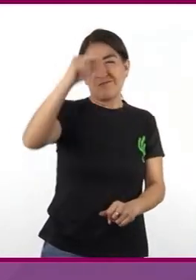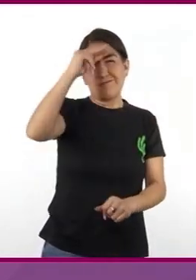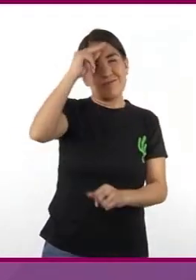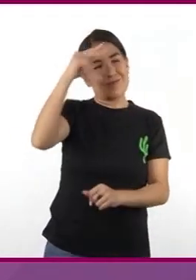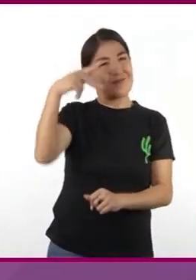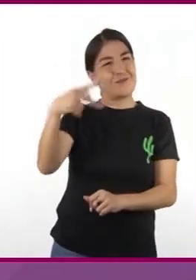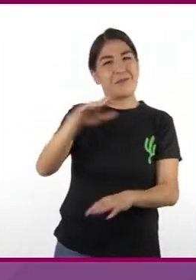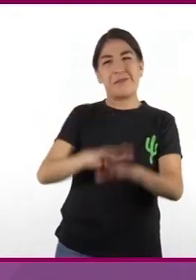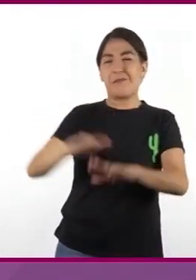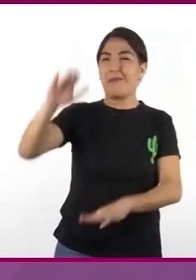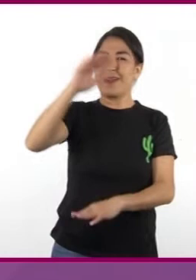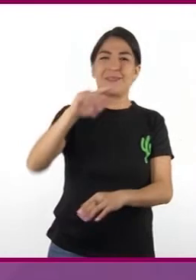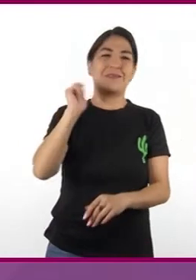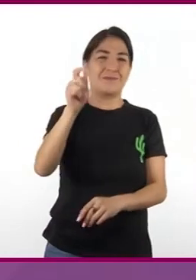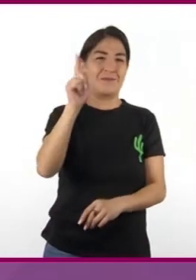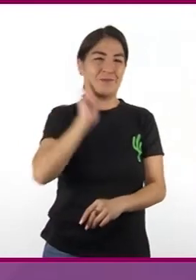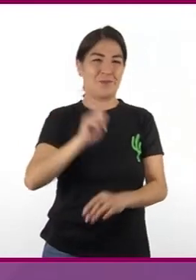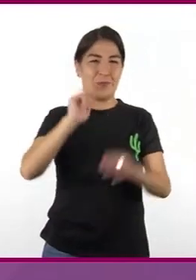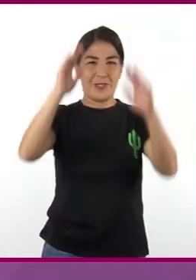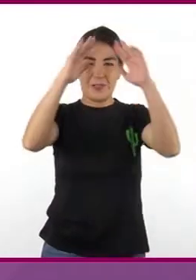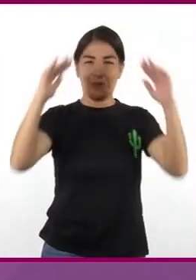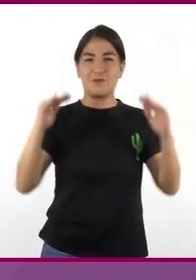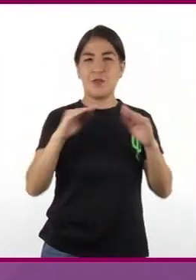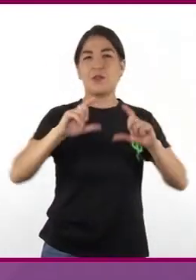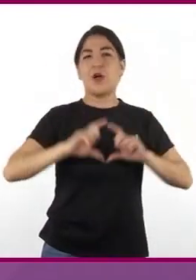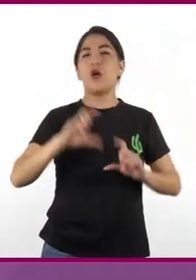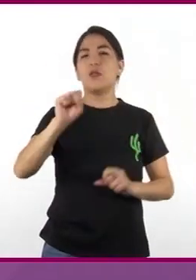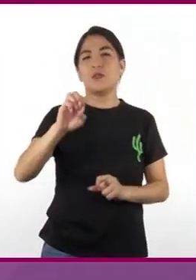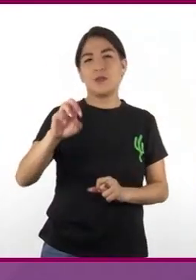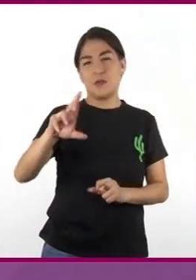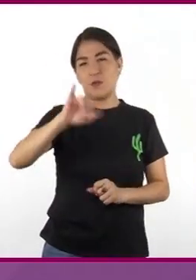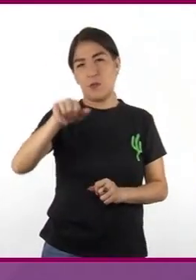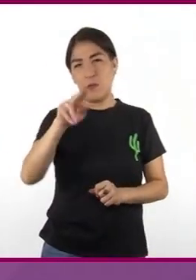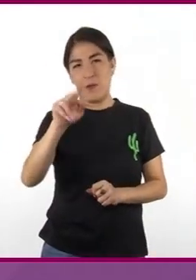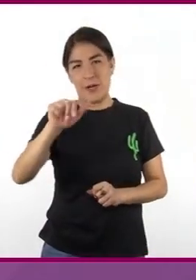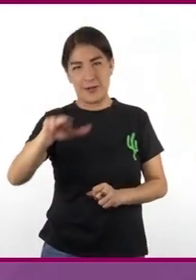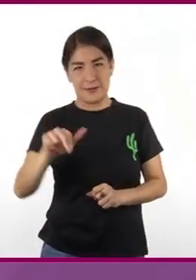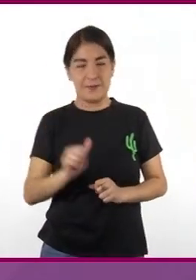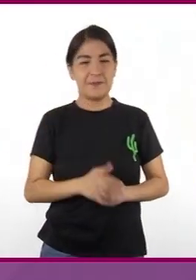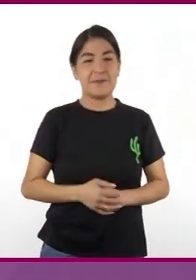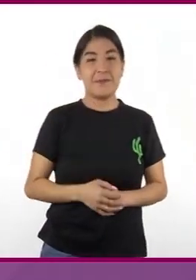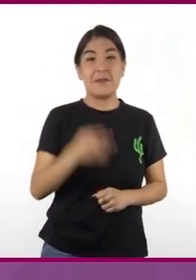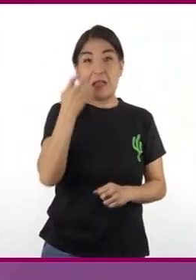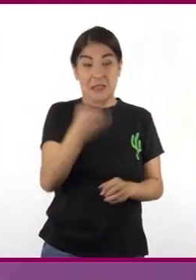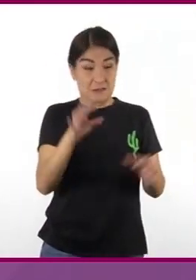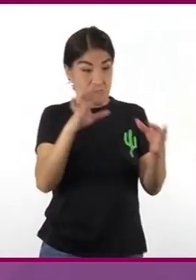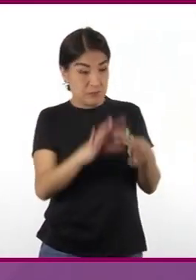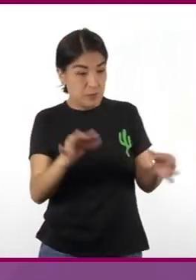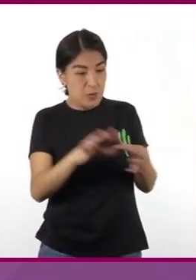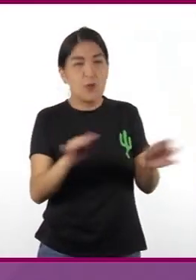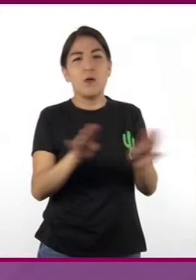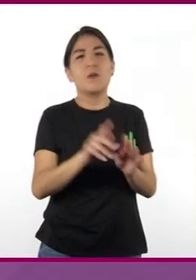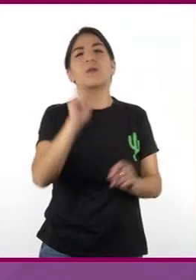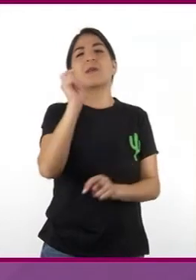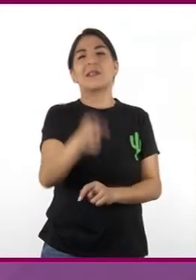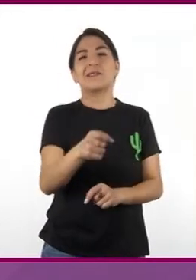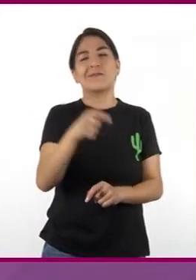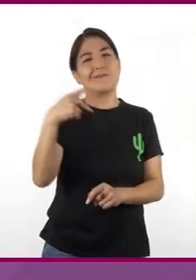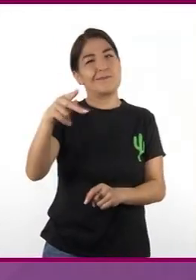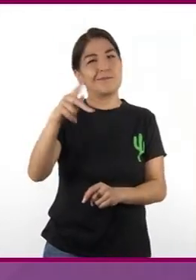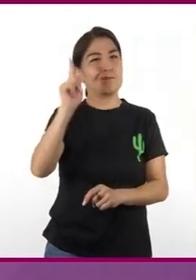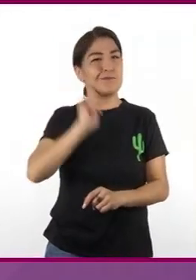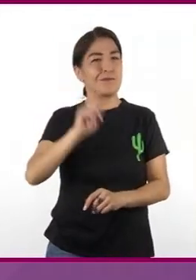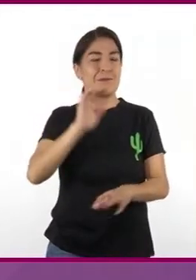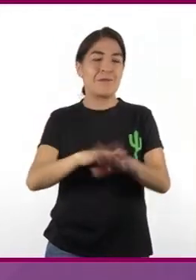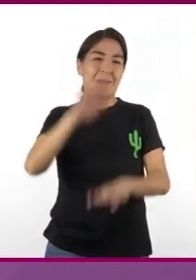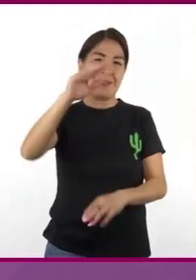Juana. En cierto sentido, podemos interpretar esta abundancia como una defensa de Sor Juana, que